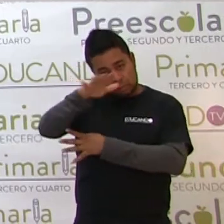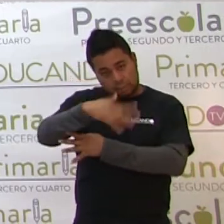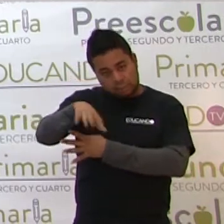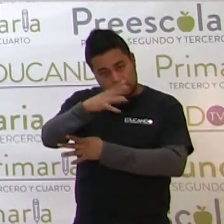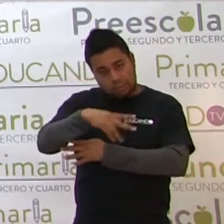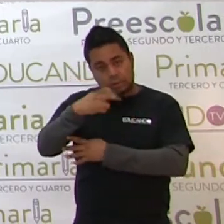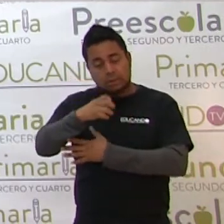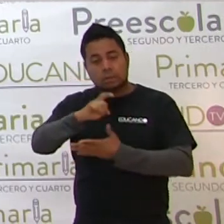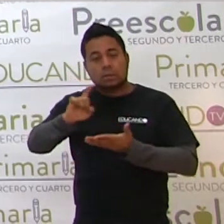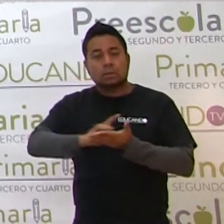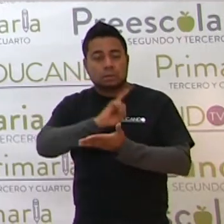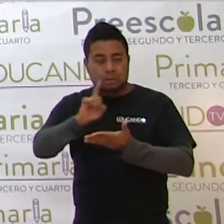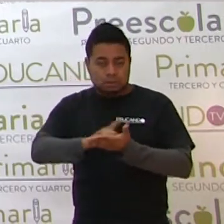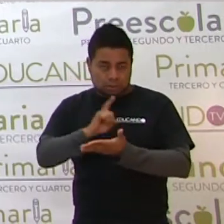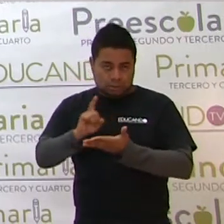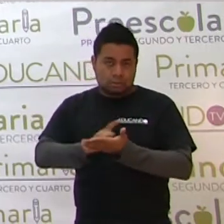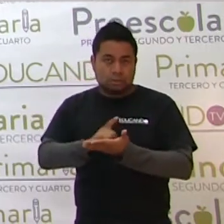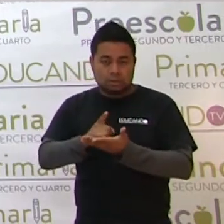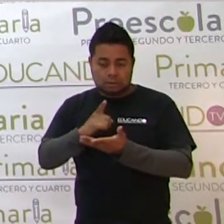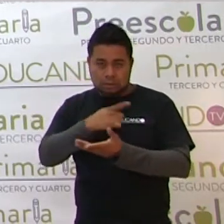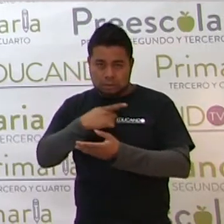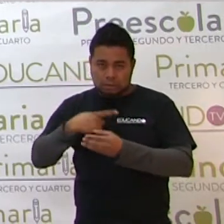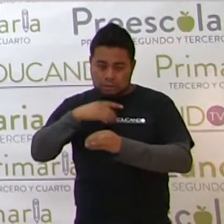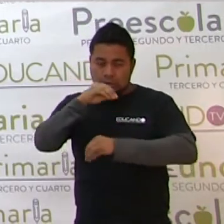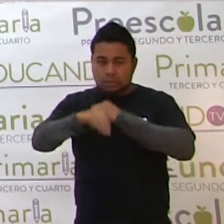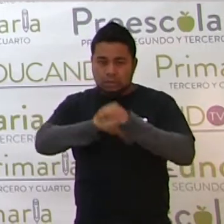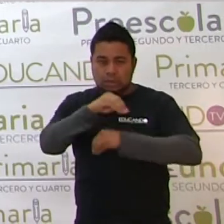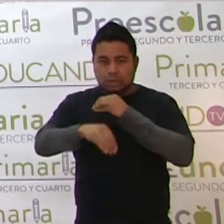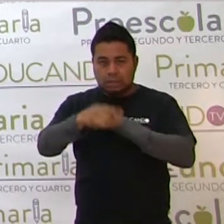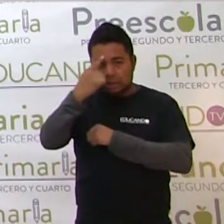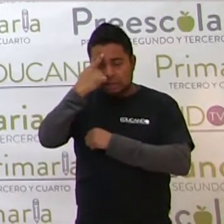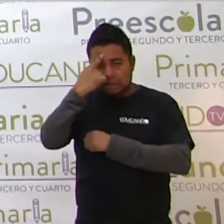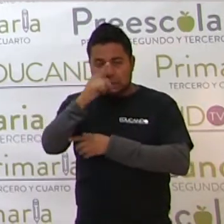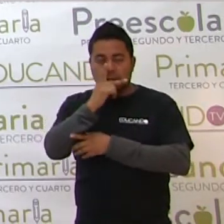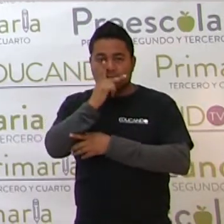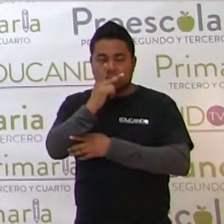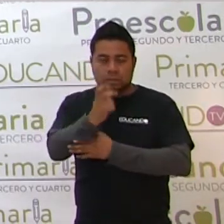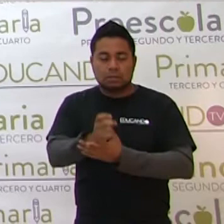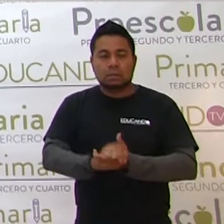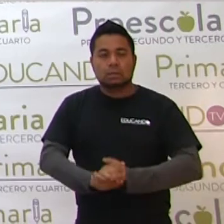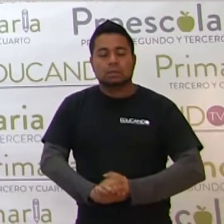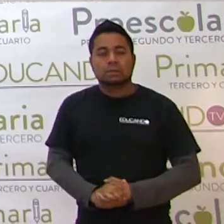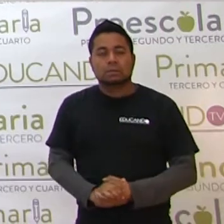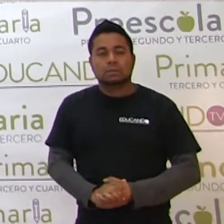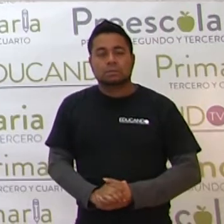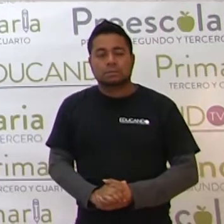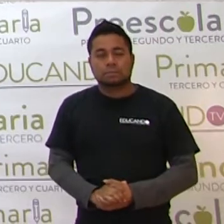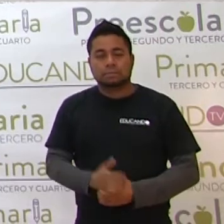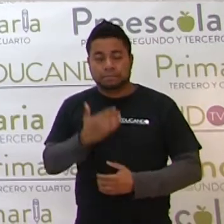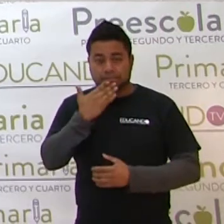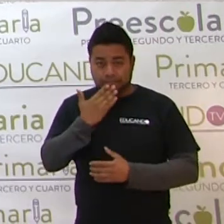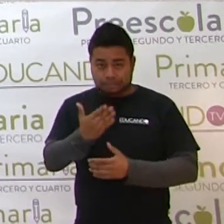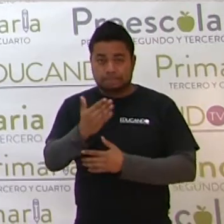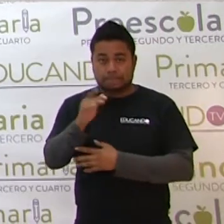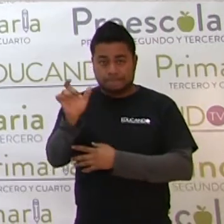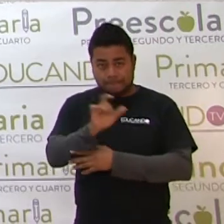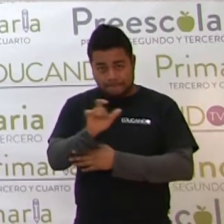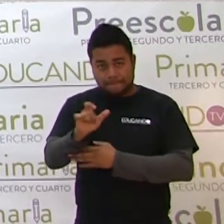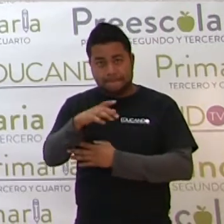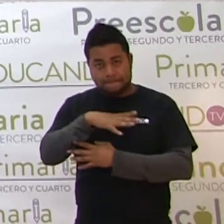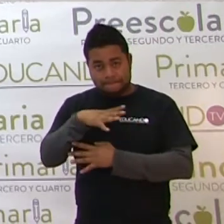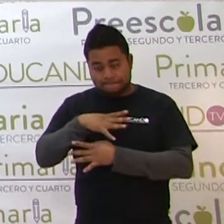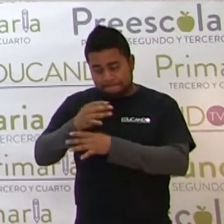tipo de diccionarios deben de incluirse en nuestro léxico. Bien, entonces una vez que ya obtuvimos